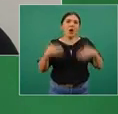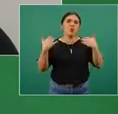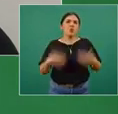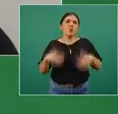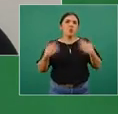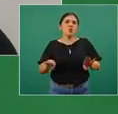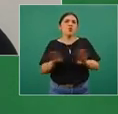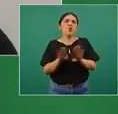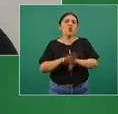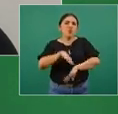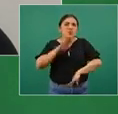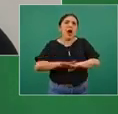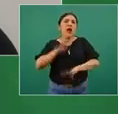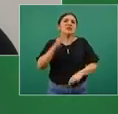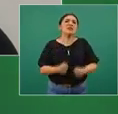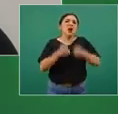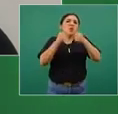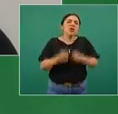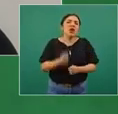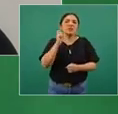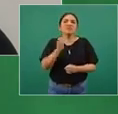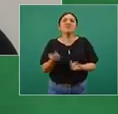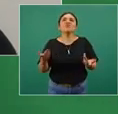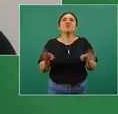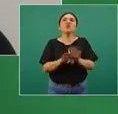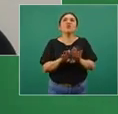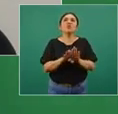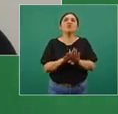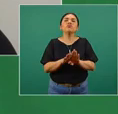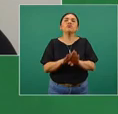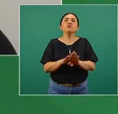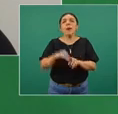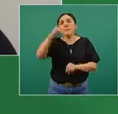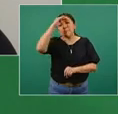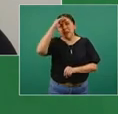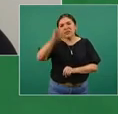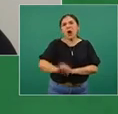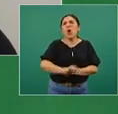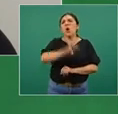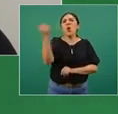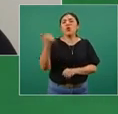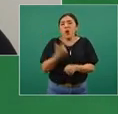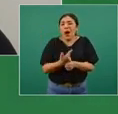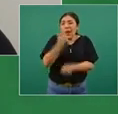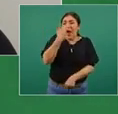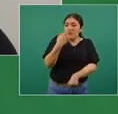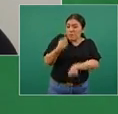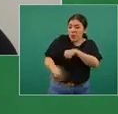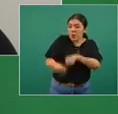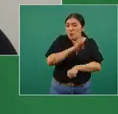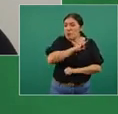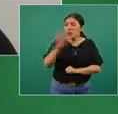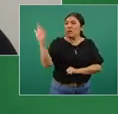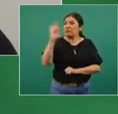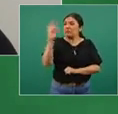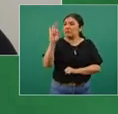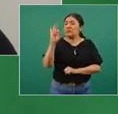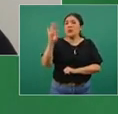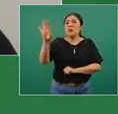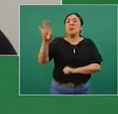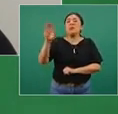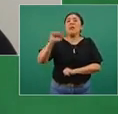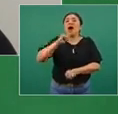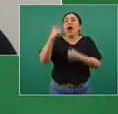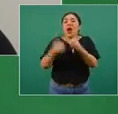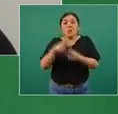estas dos vertientes, básicamente, por mucho más allá que cualquier riesgo que en su momento pueda haber evidenciado